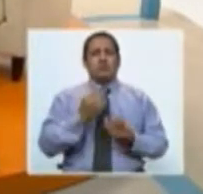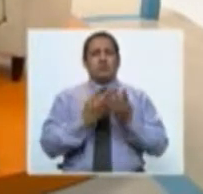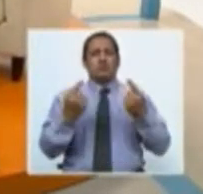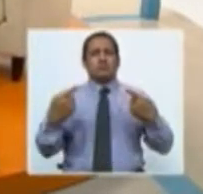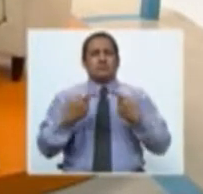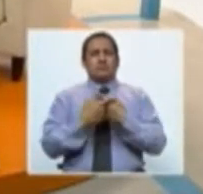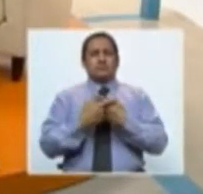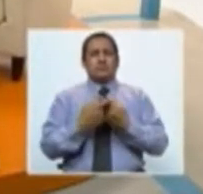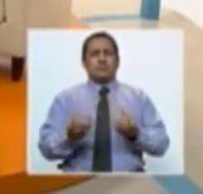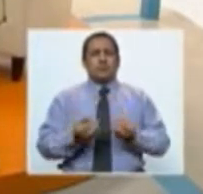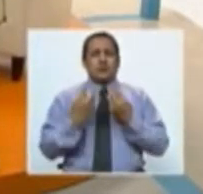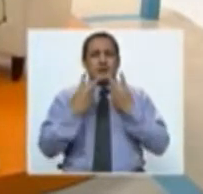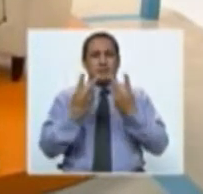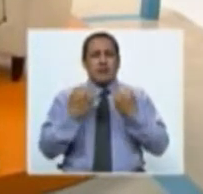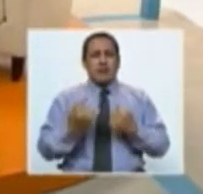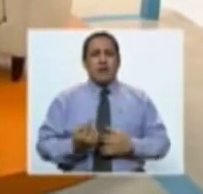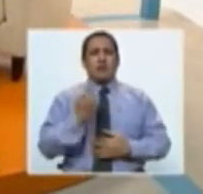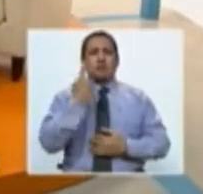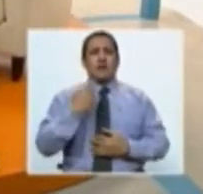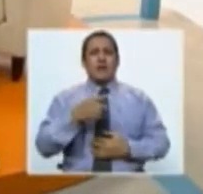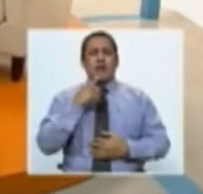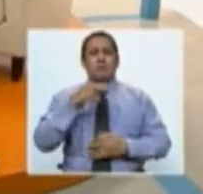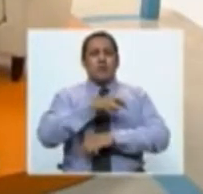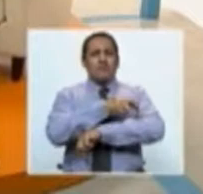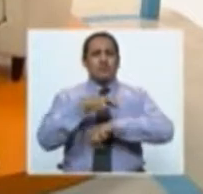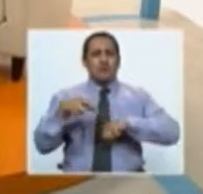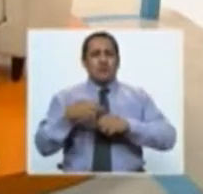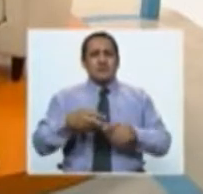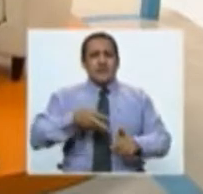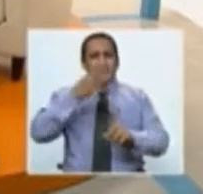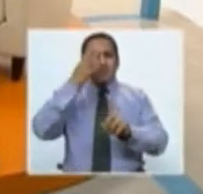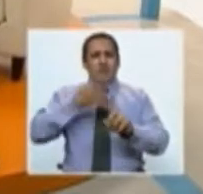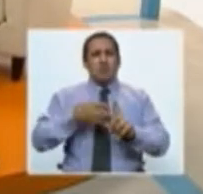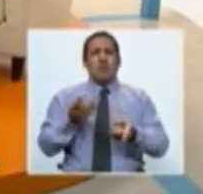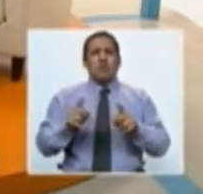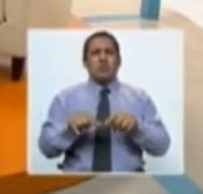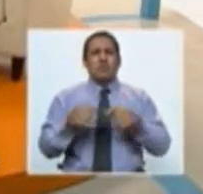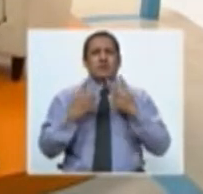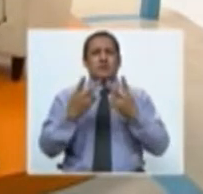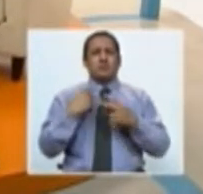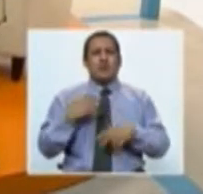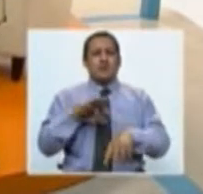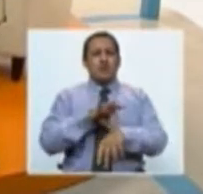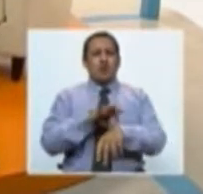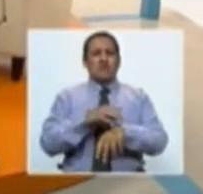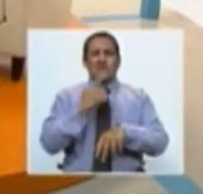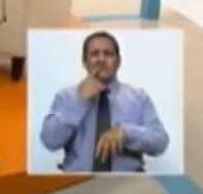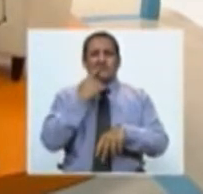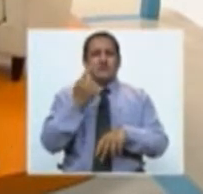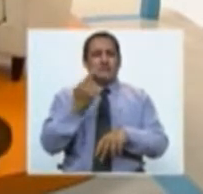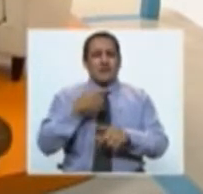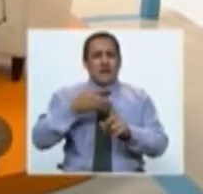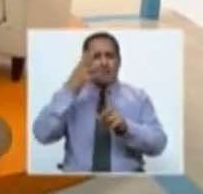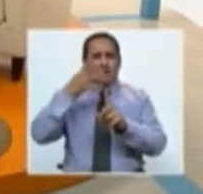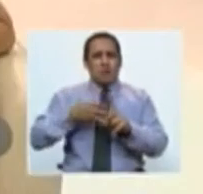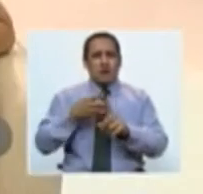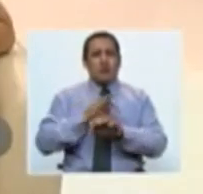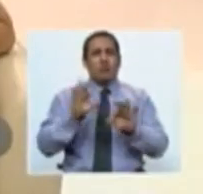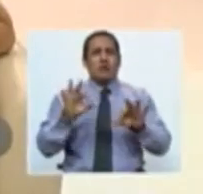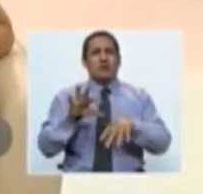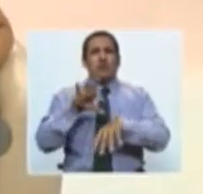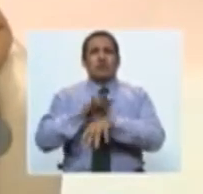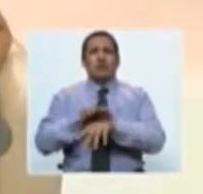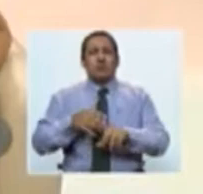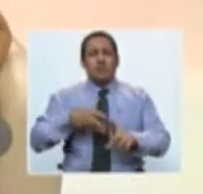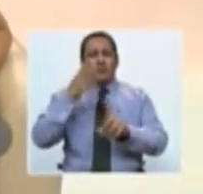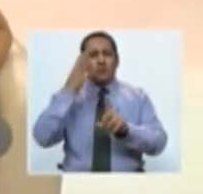un cierto conflicto porque... ¿Por qué? Porque es la única profesión que se evalúa. O sea, ¿usted cuándo ha visto que al dentista lo evalúan o al